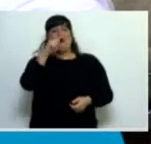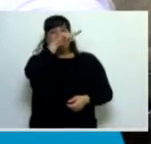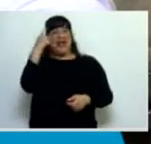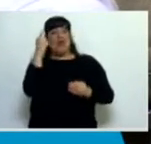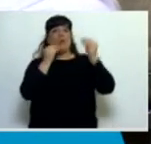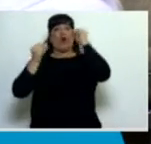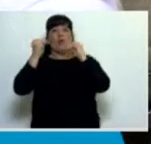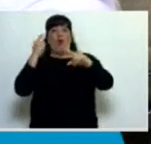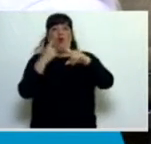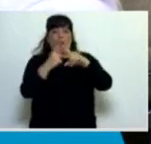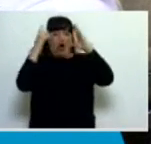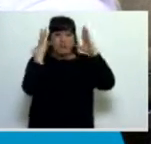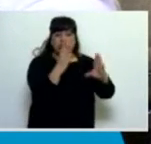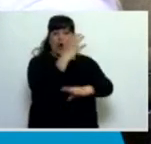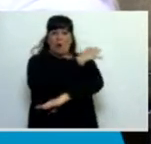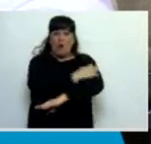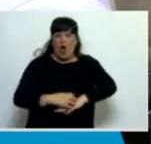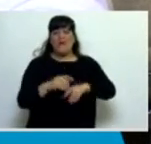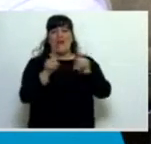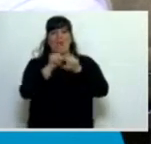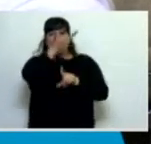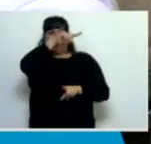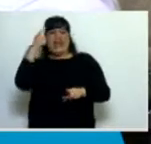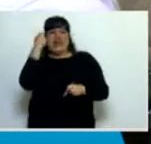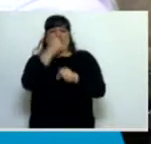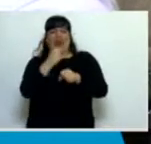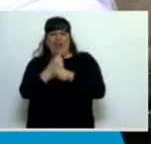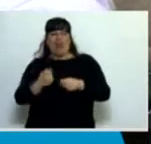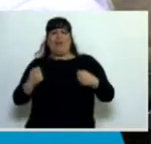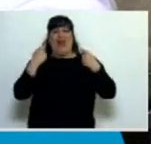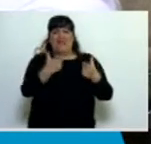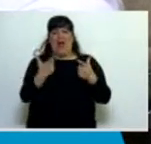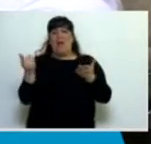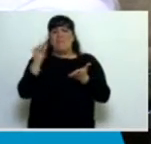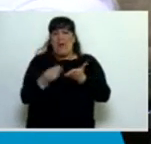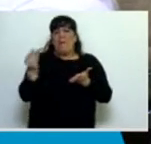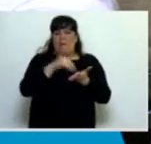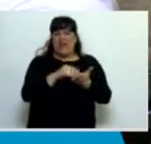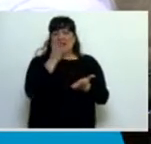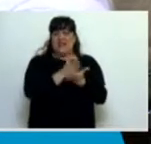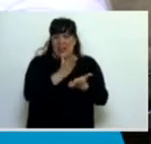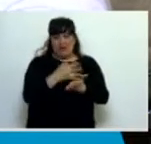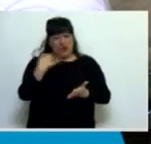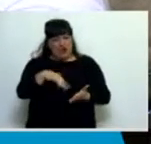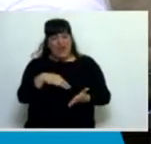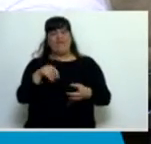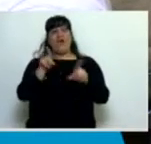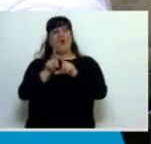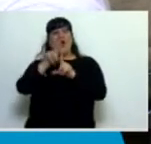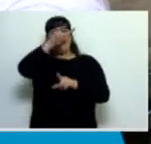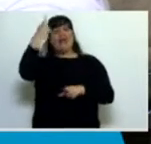menos tienen, un Estado que trabaja en la ampliación de los derechos, un Estado